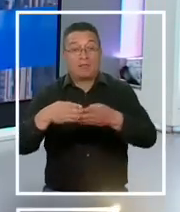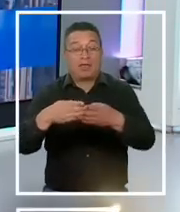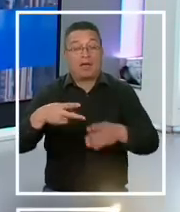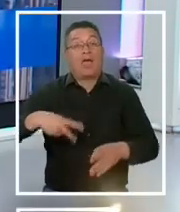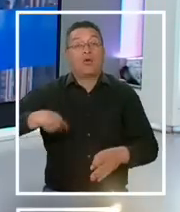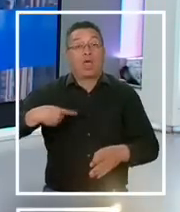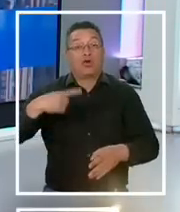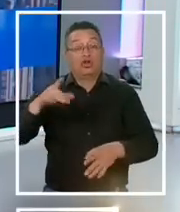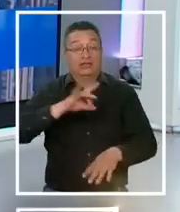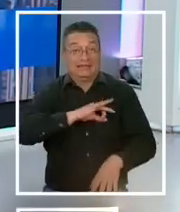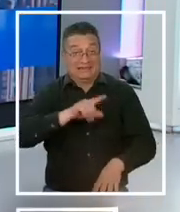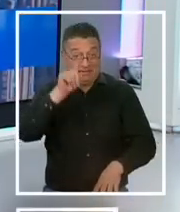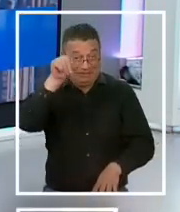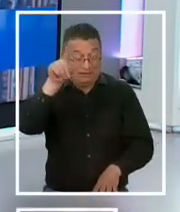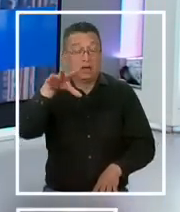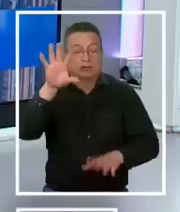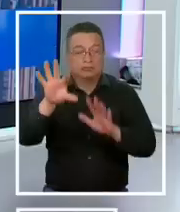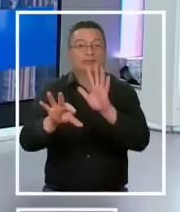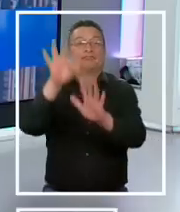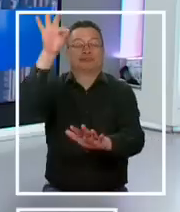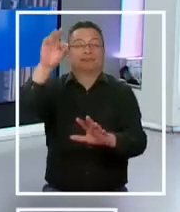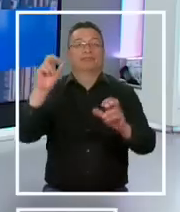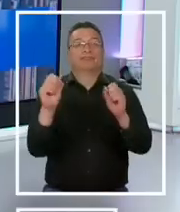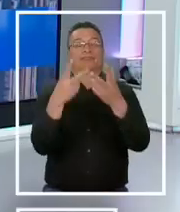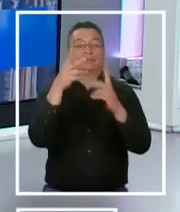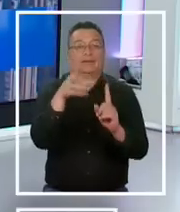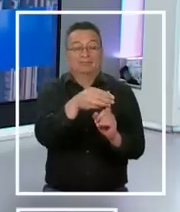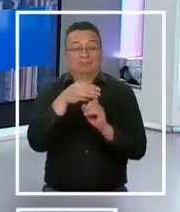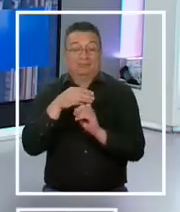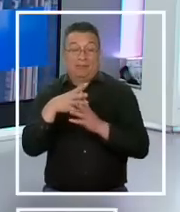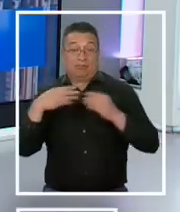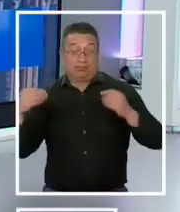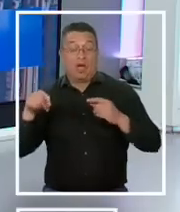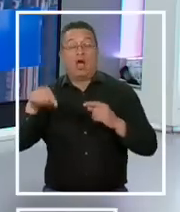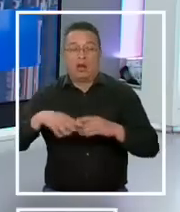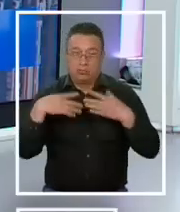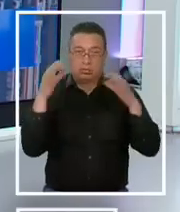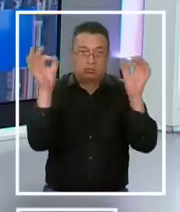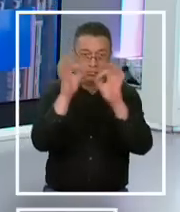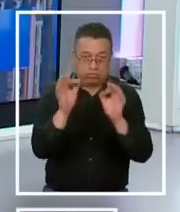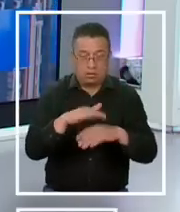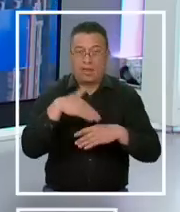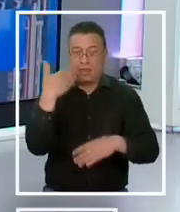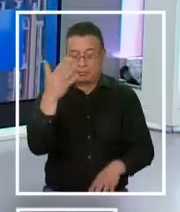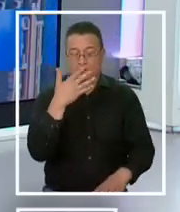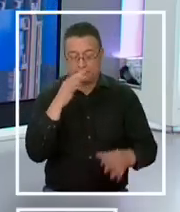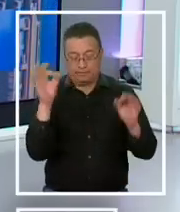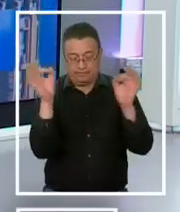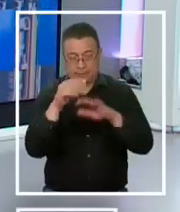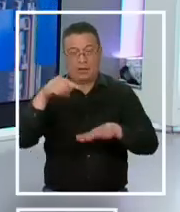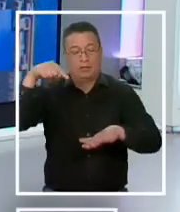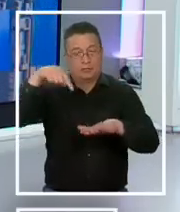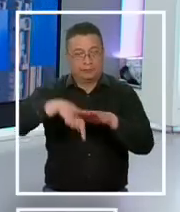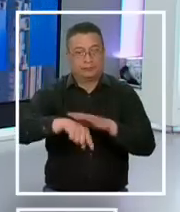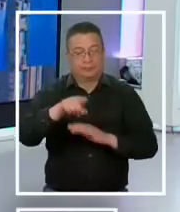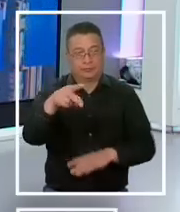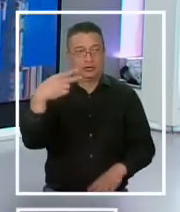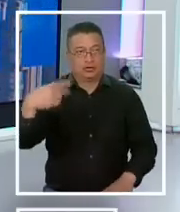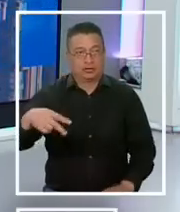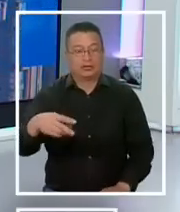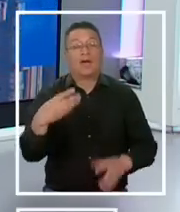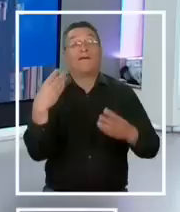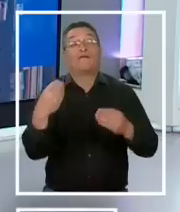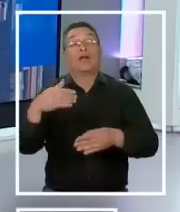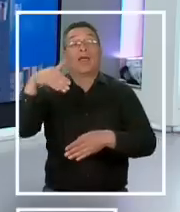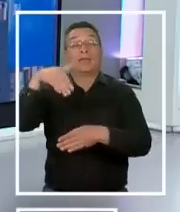noticia y especialmente para la familia de los detalles los vamos a tener a continuación con el Nico Vial ahí en veinticuatro tarde